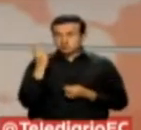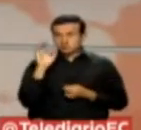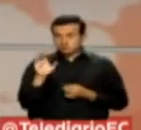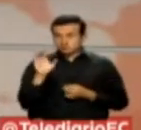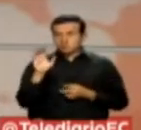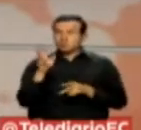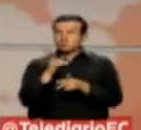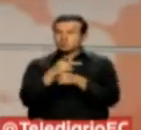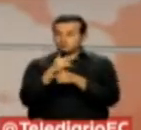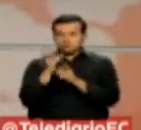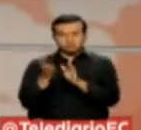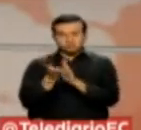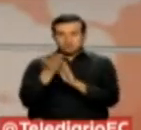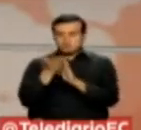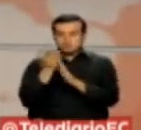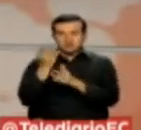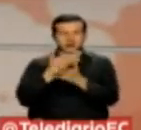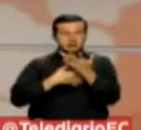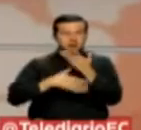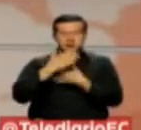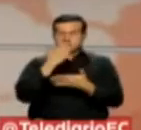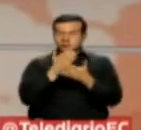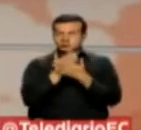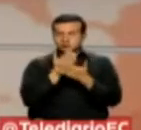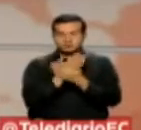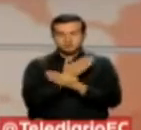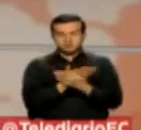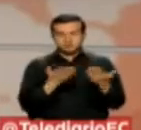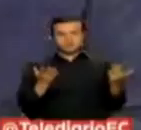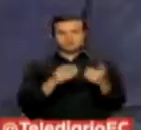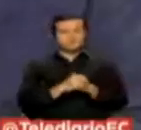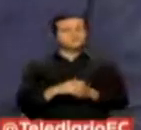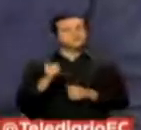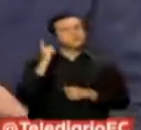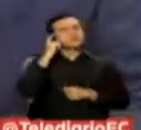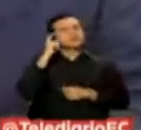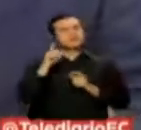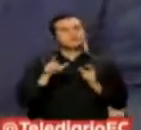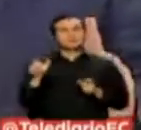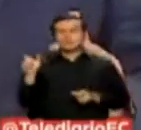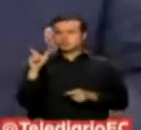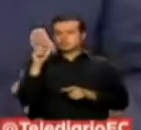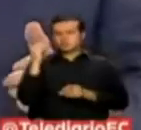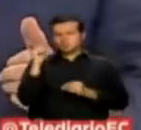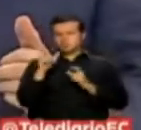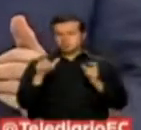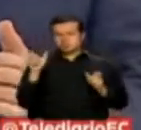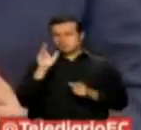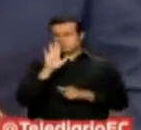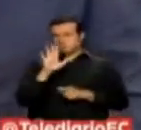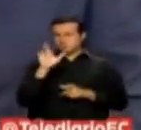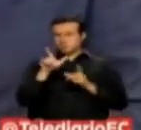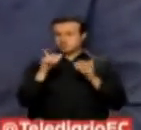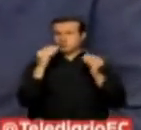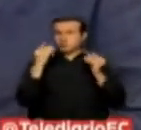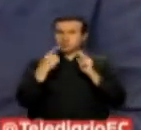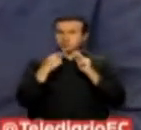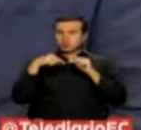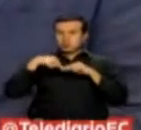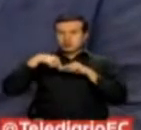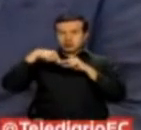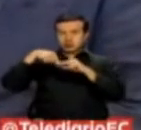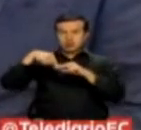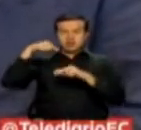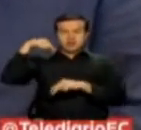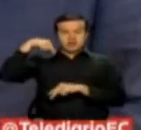sector productivo para dinamizar la economía. Pensando en los ciudadanos, en la mayoría de las personas, los préstamos